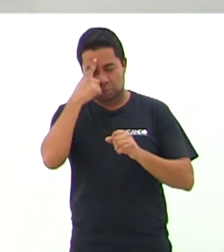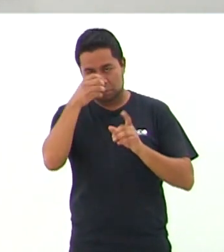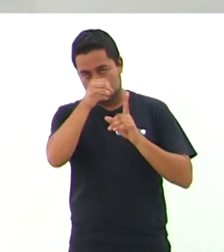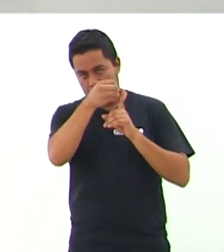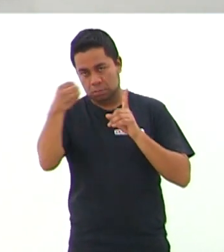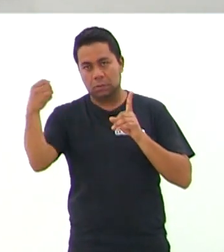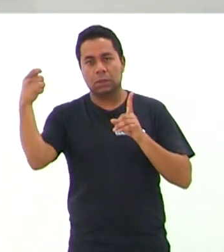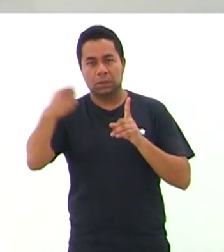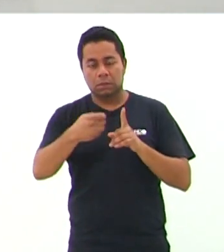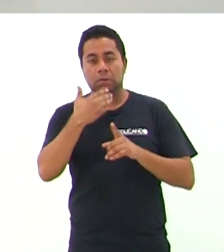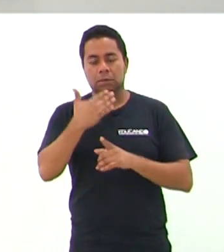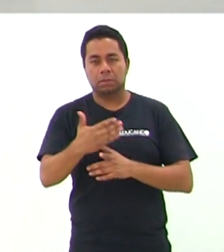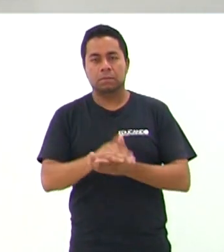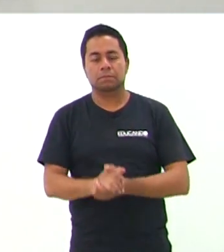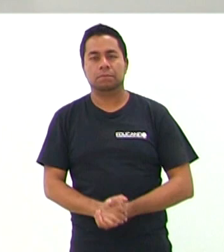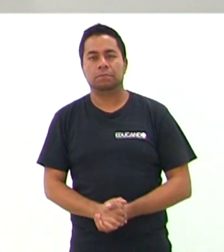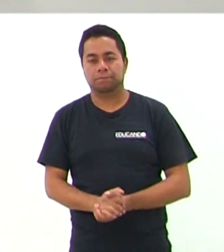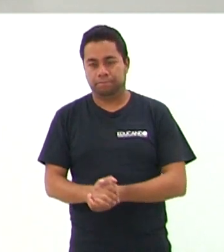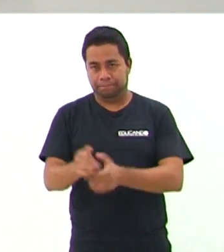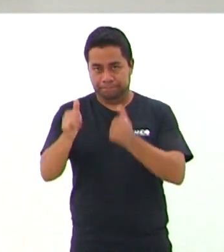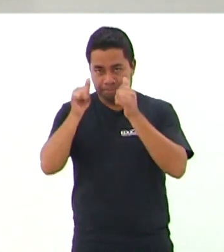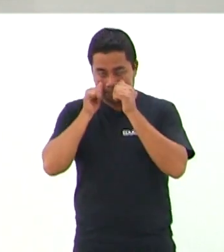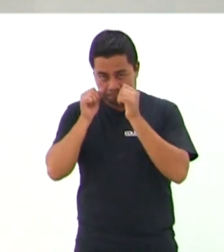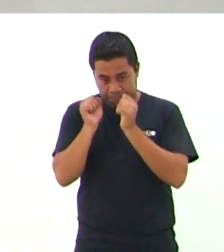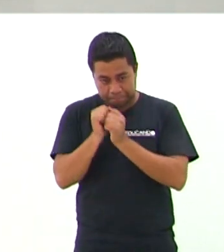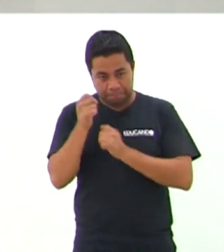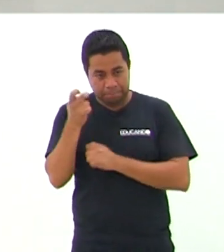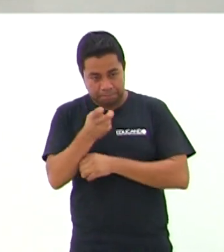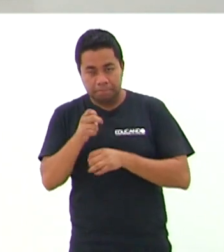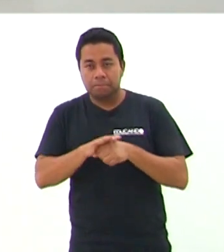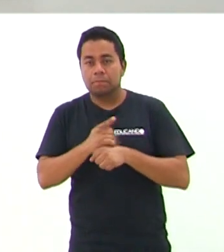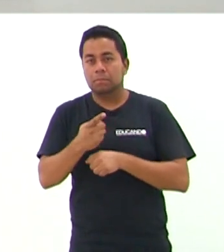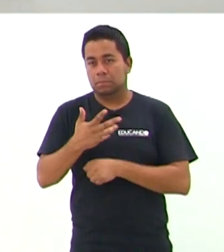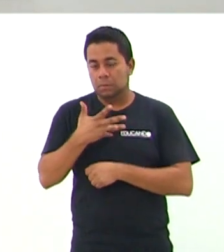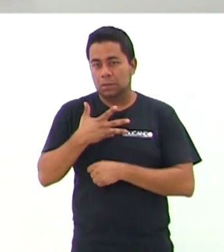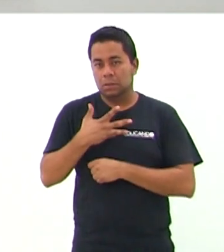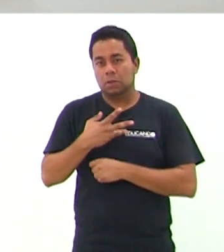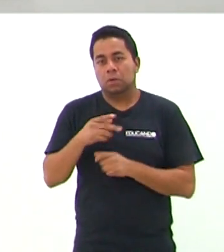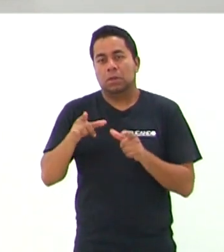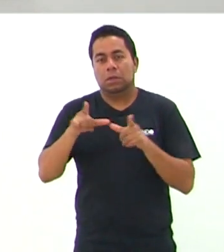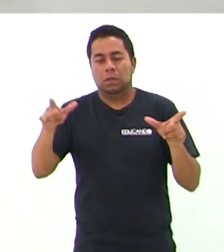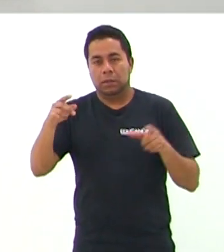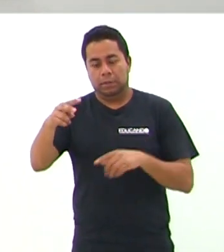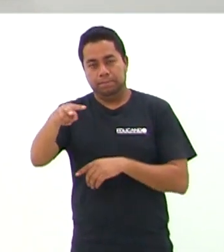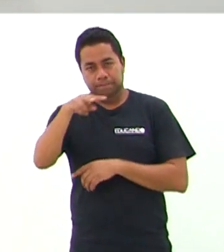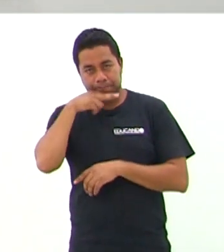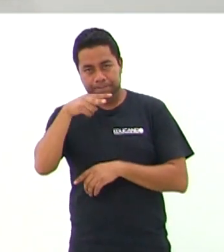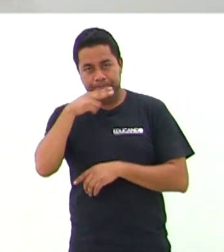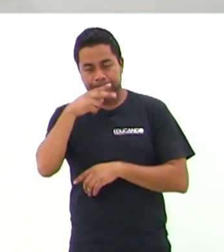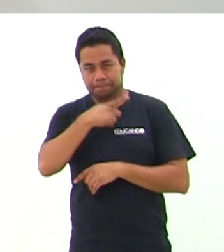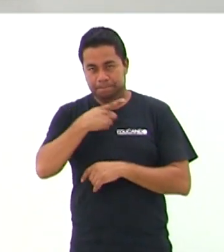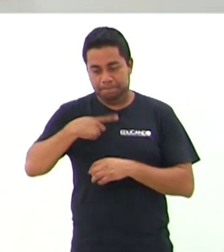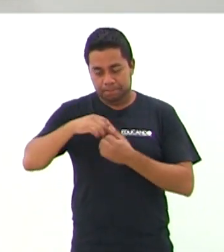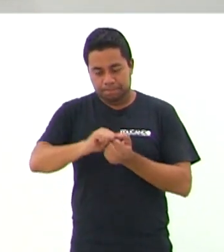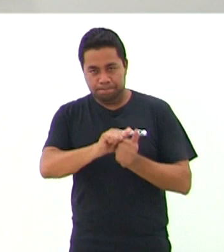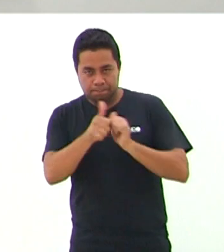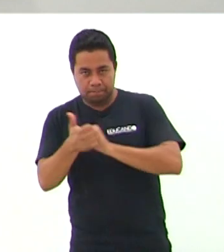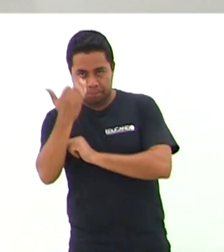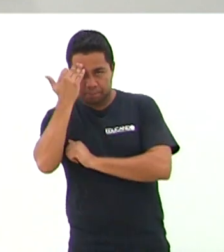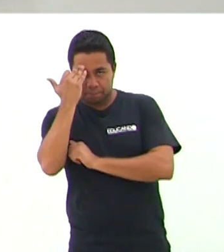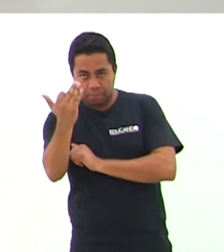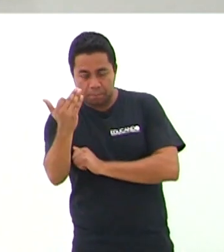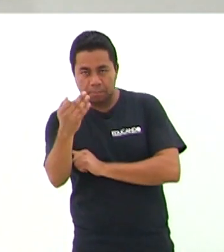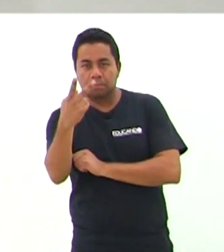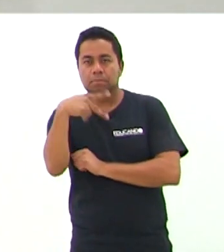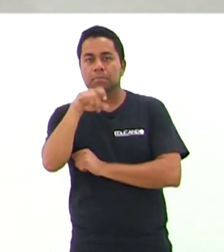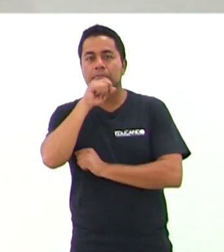oración. ¿Bien? Atención con esto porque tenemos ya el verbo de este lado y lo tenemos que conjugar, pero